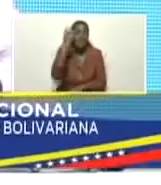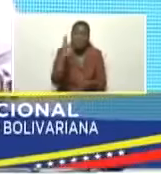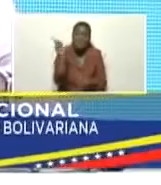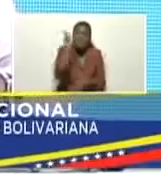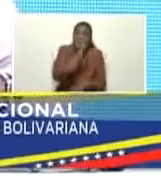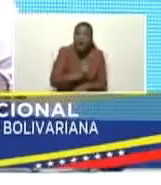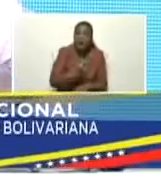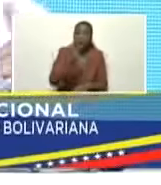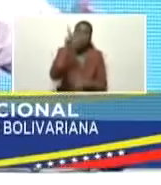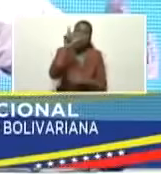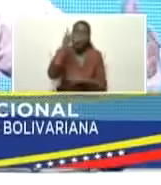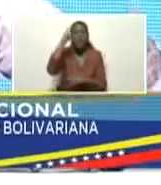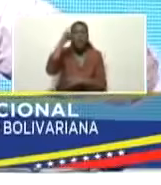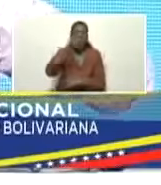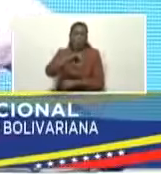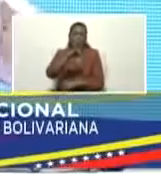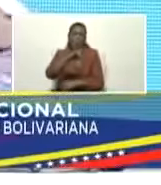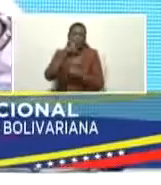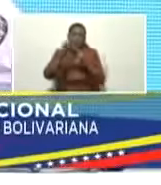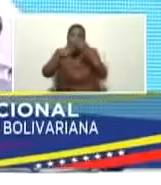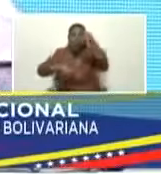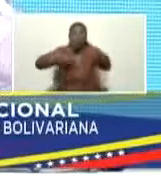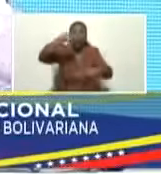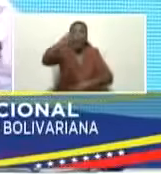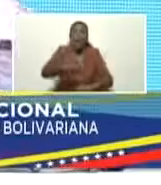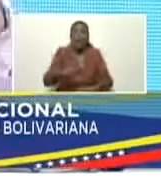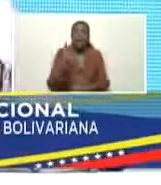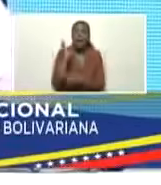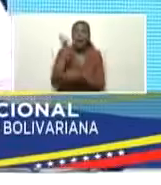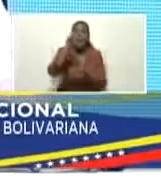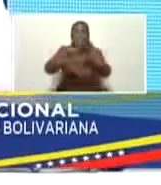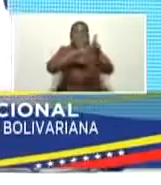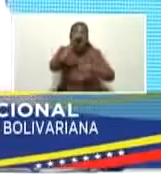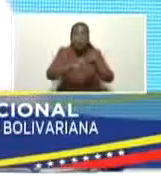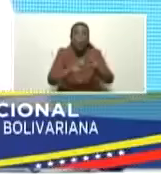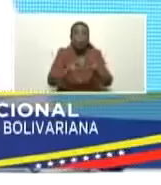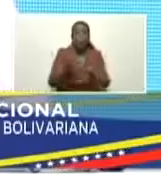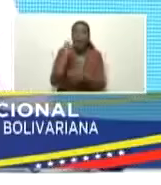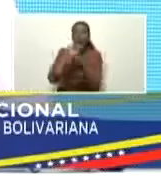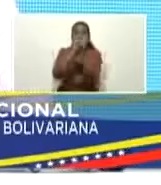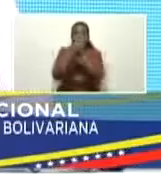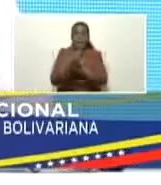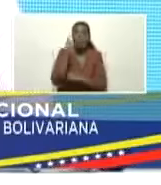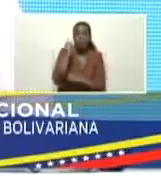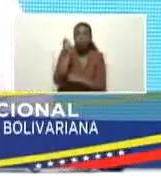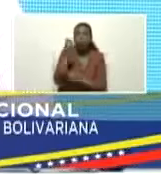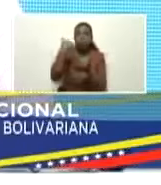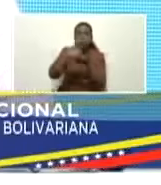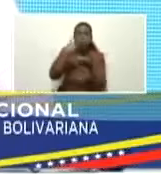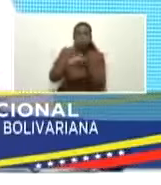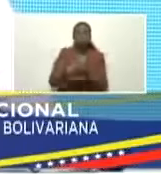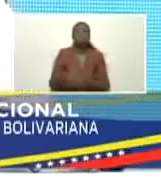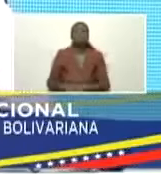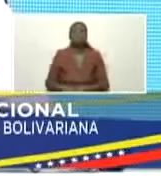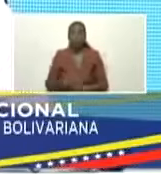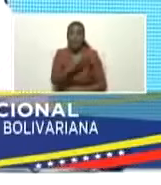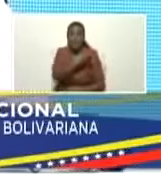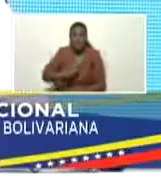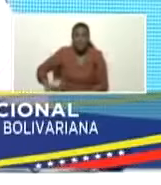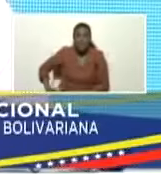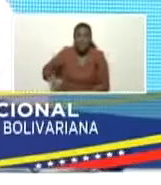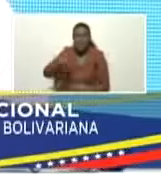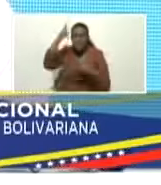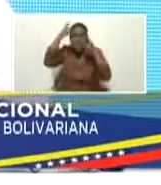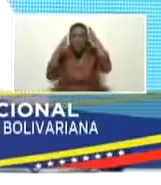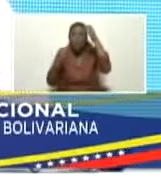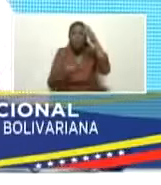Era lunes, un día después del primer referéndum que se hizo en la historia de Venezuela. Y el comandante Hugo Chávez